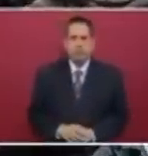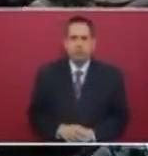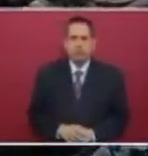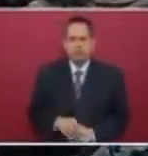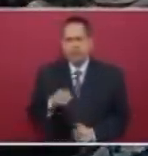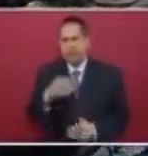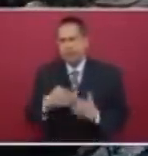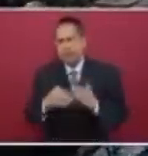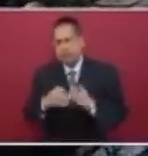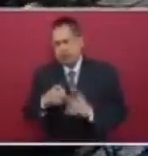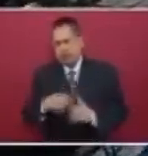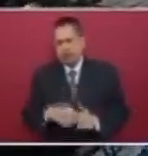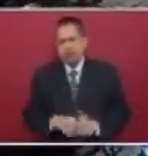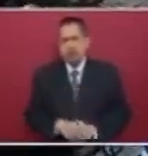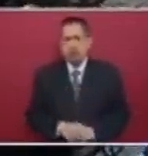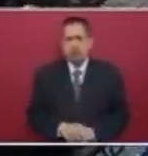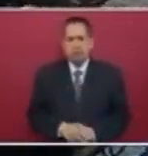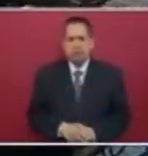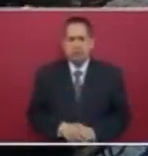quedó pendiente